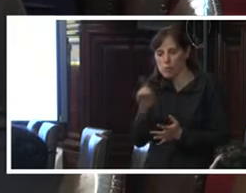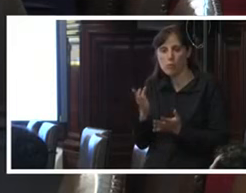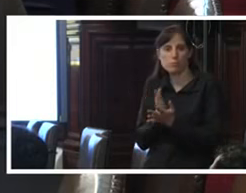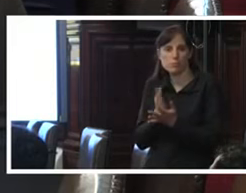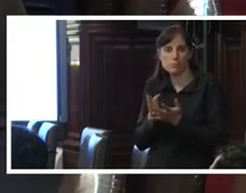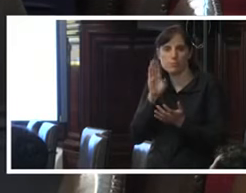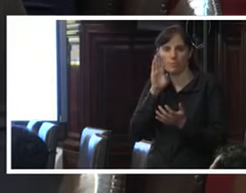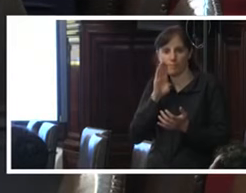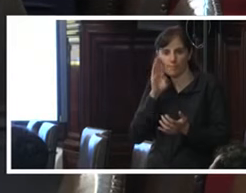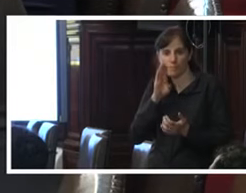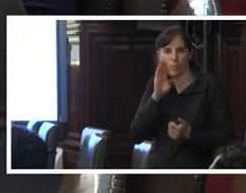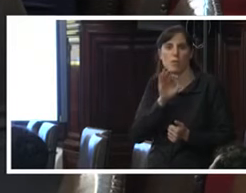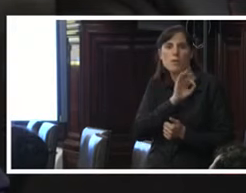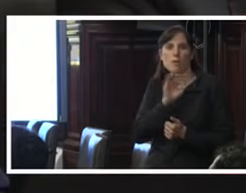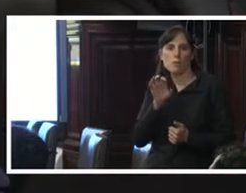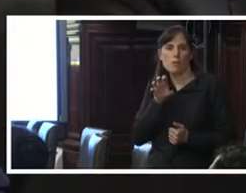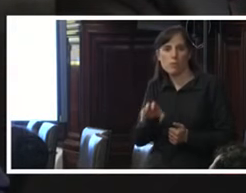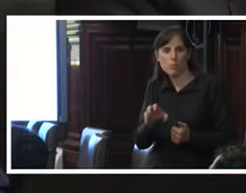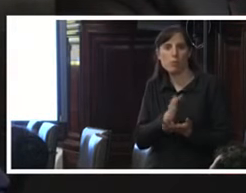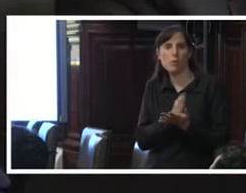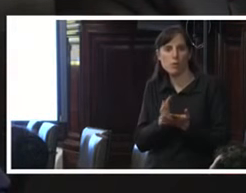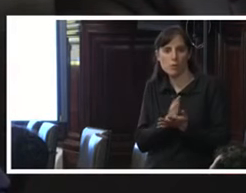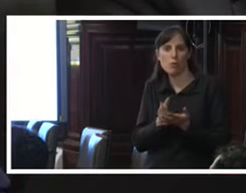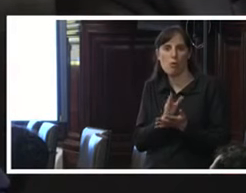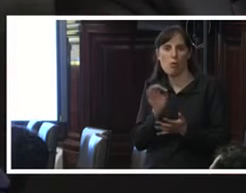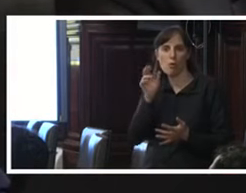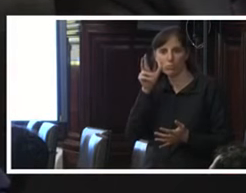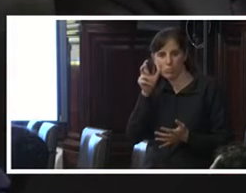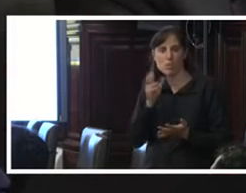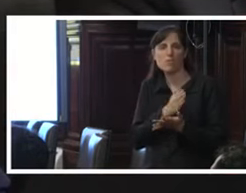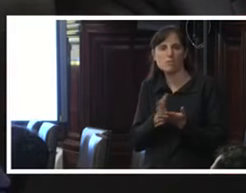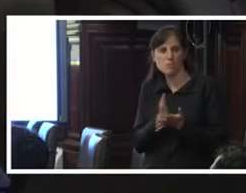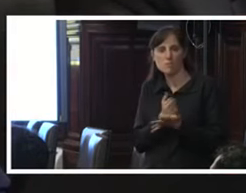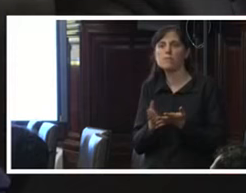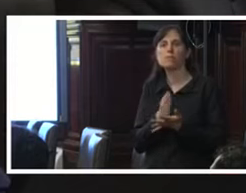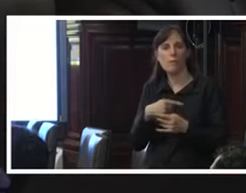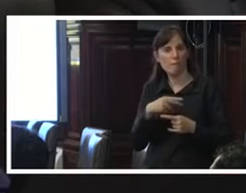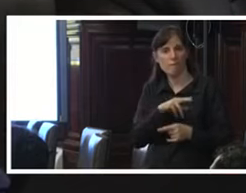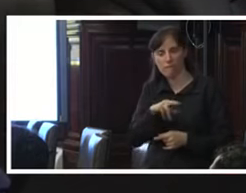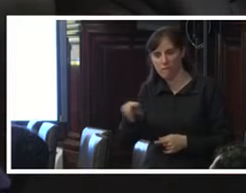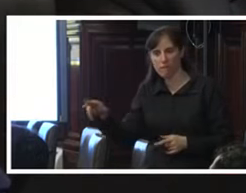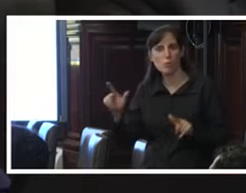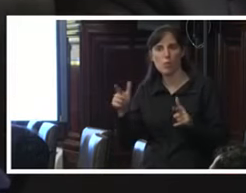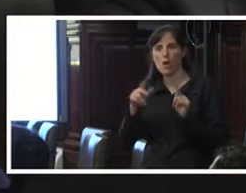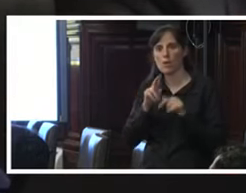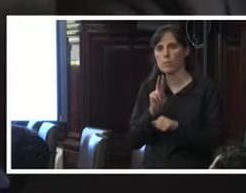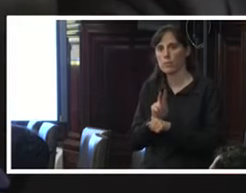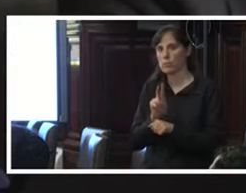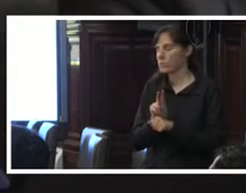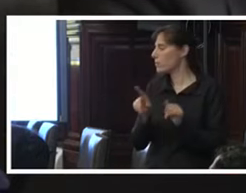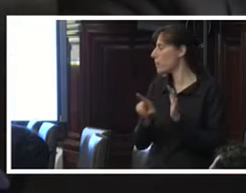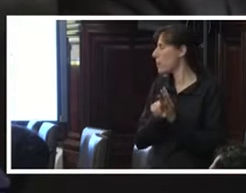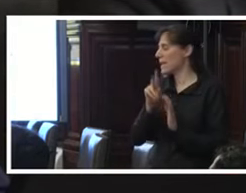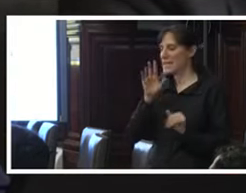y la bifobia a la que esta población es sujeta debido a su orientación sexual y su identidad de género el 6 de septiembre del